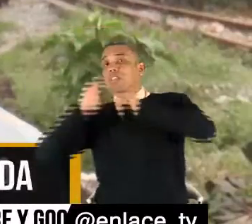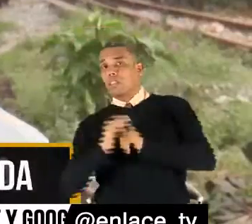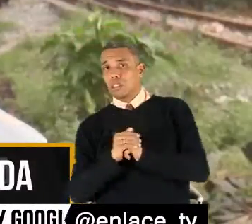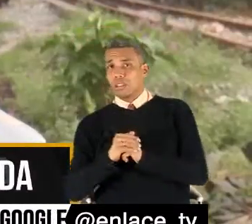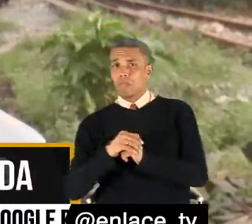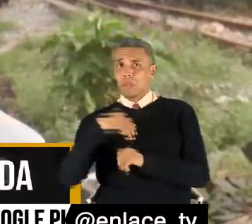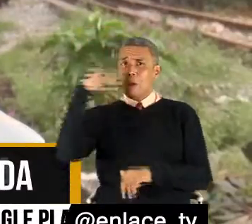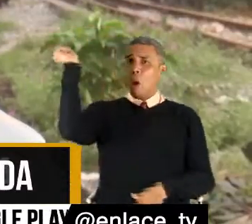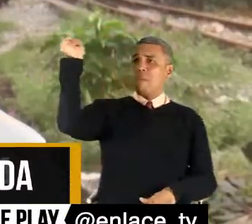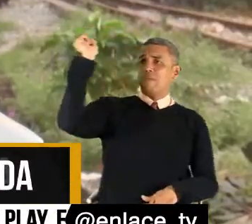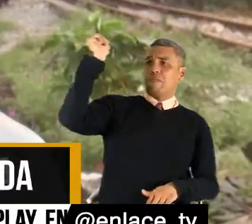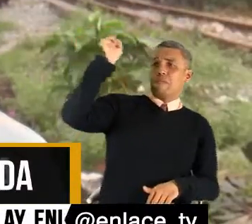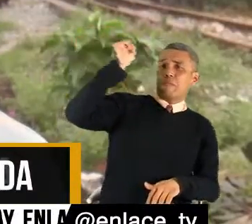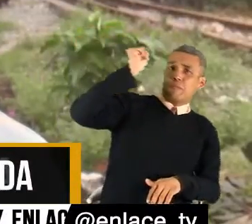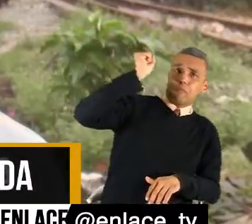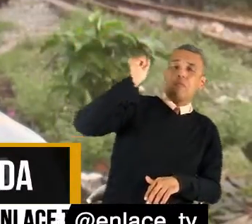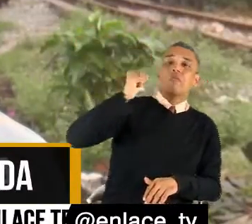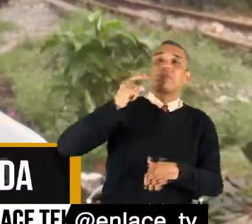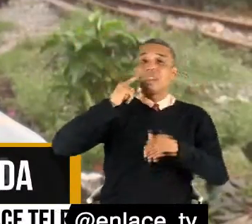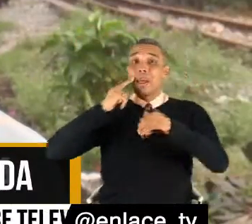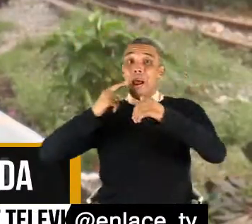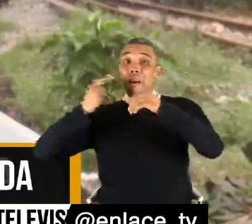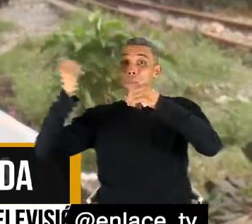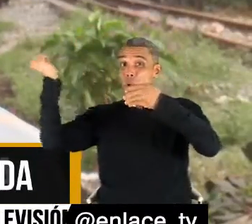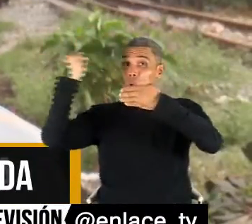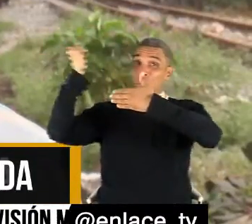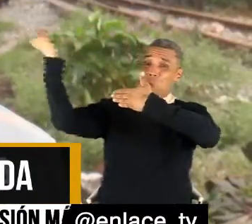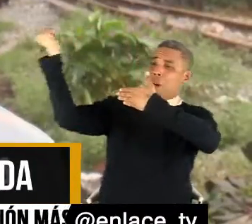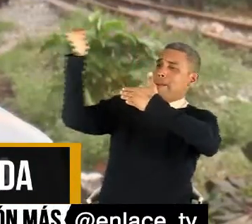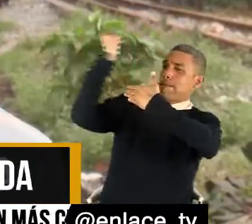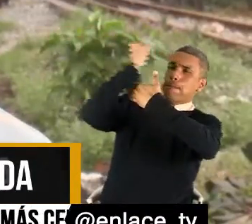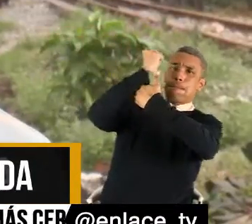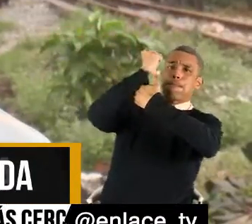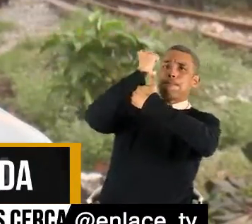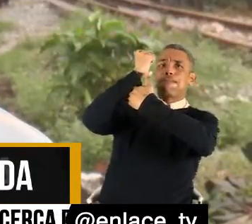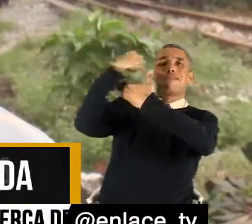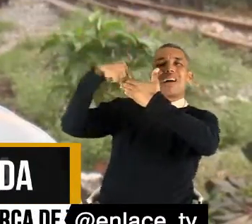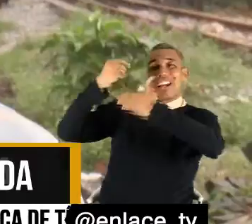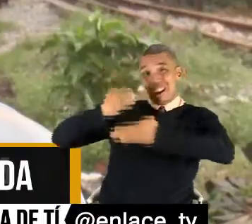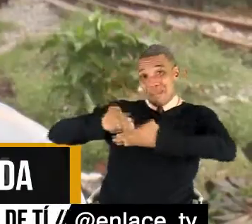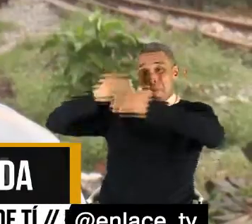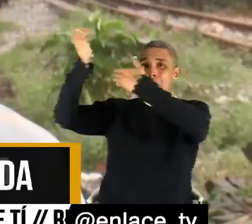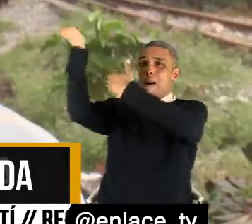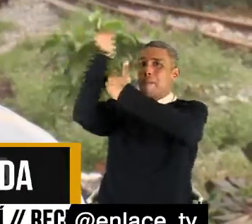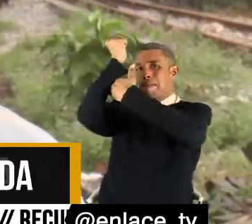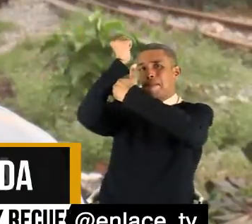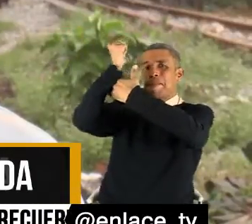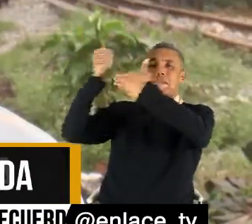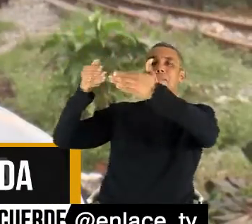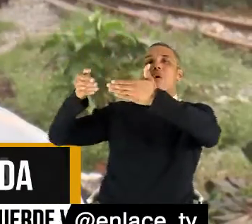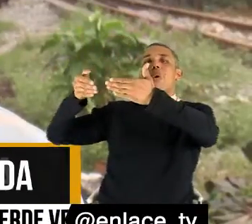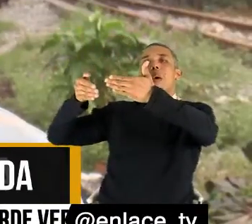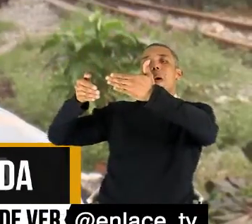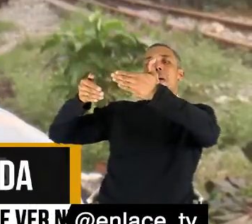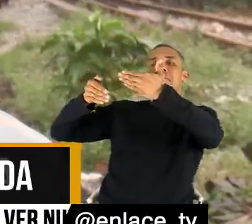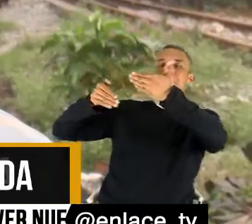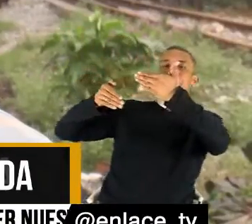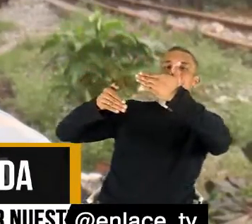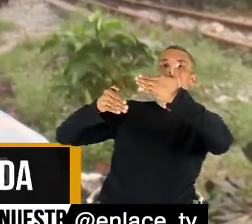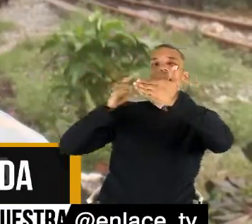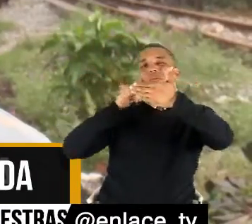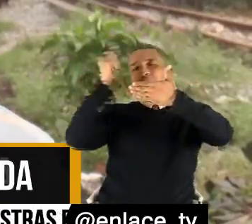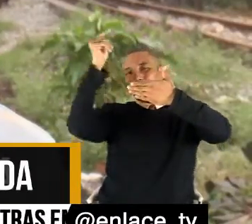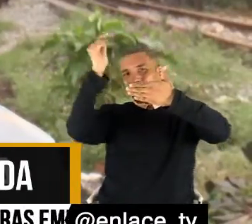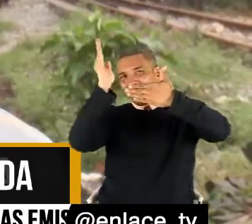del poste quedó guindado, y de las cuerdas quedó fue guinda y se levantó un cable. Y